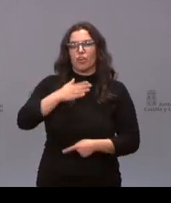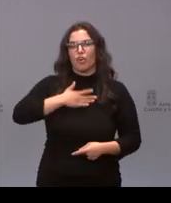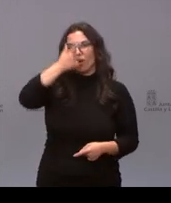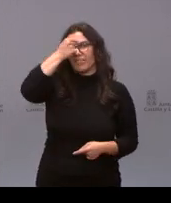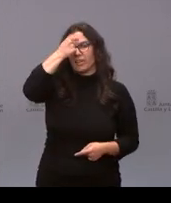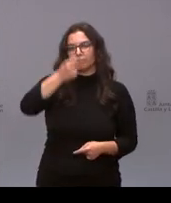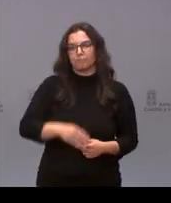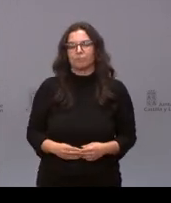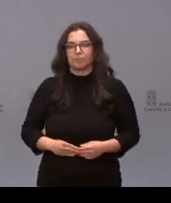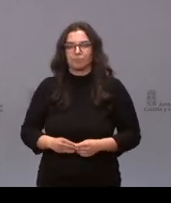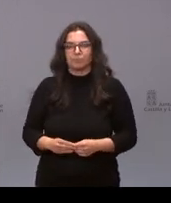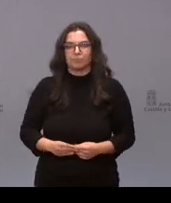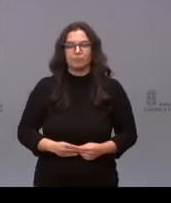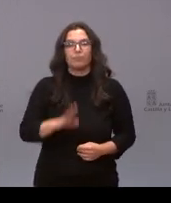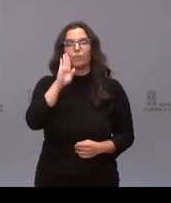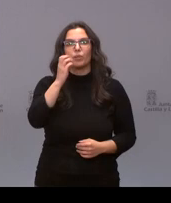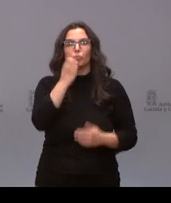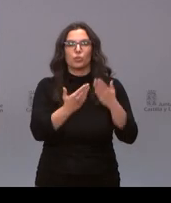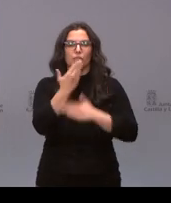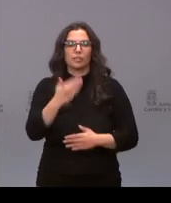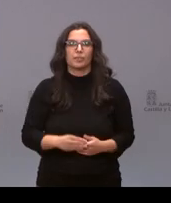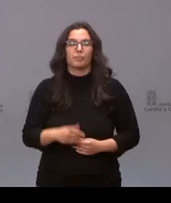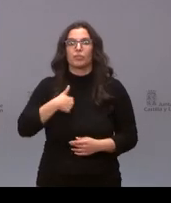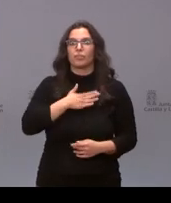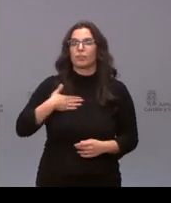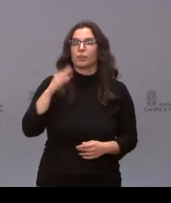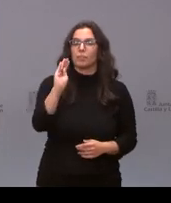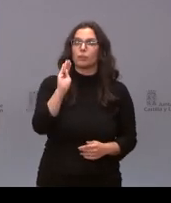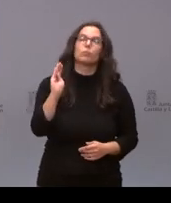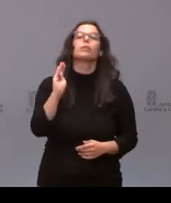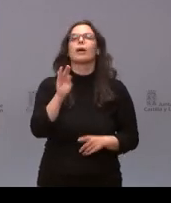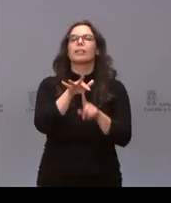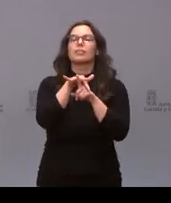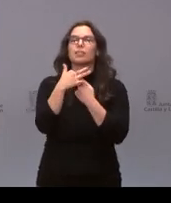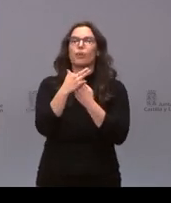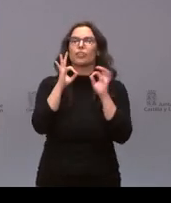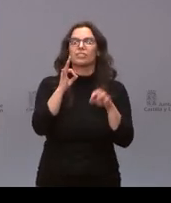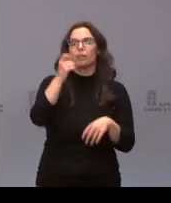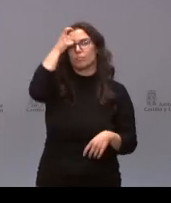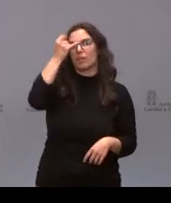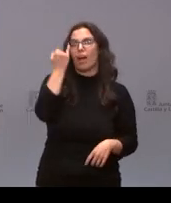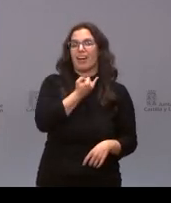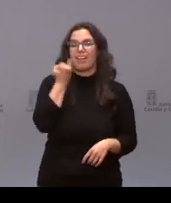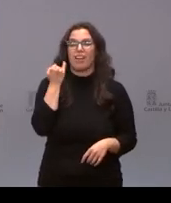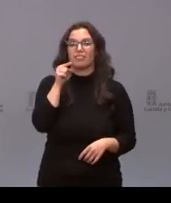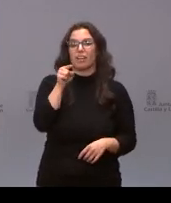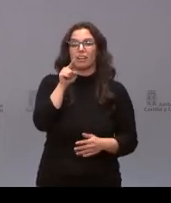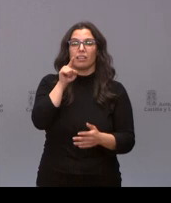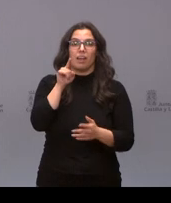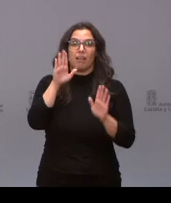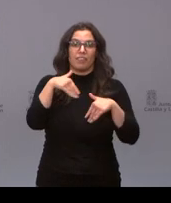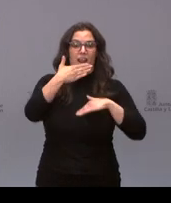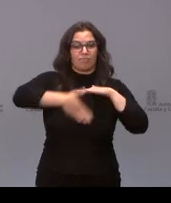beatriz hola buenos días yo quería preguntar por la situación de bienes de santero que no ha bajado ha conseguido salir de las restricciones